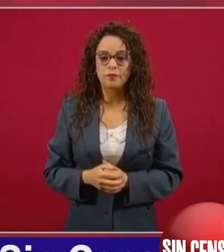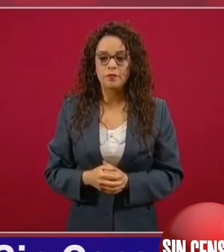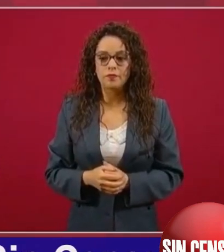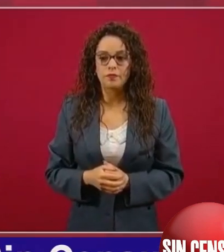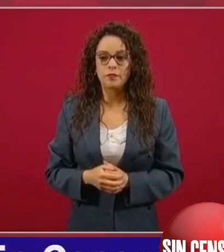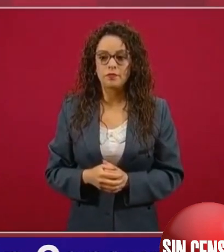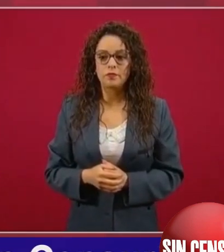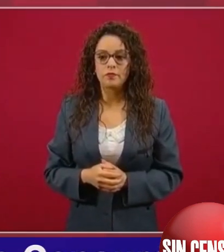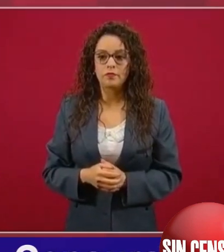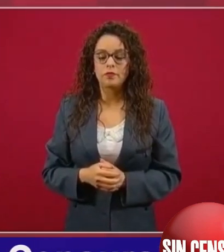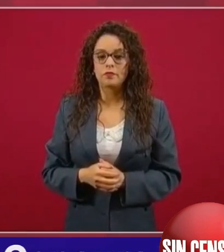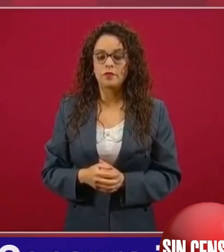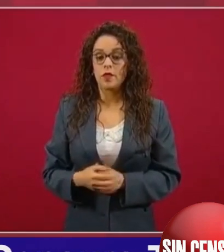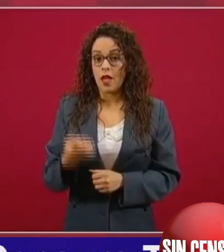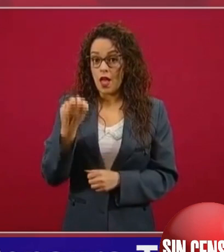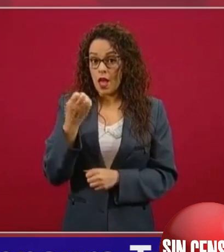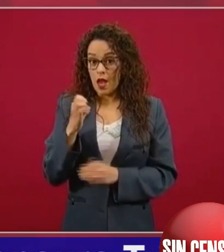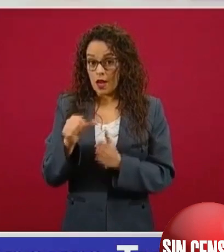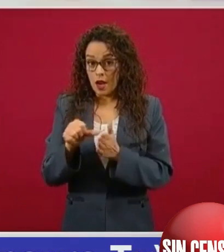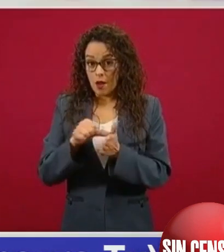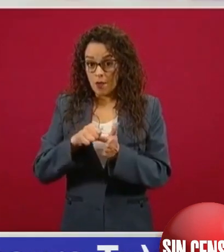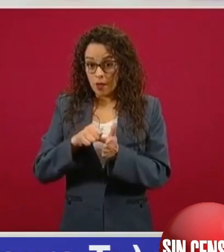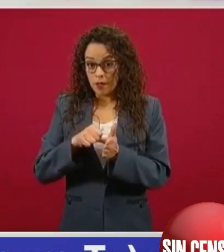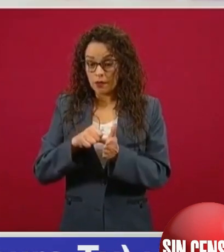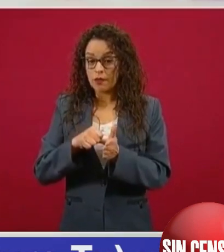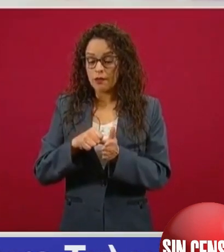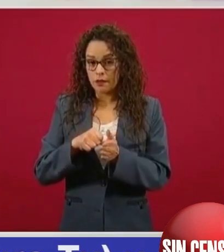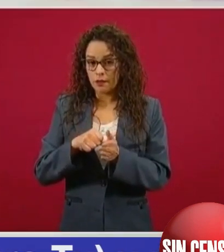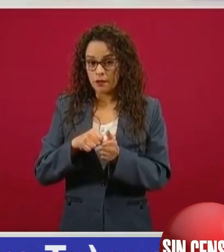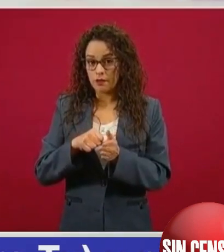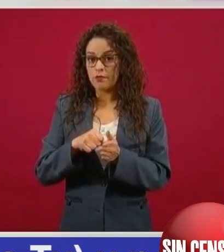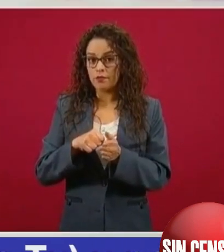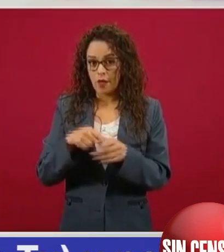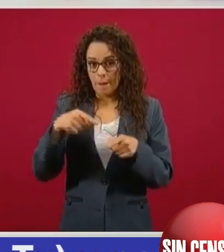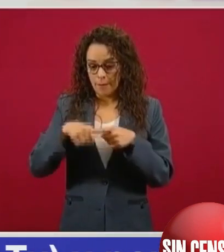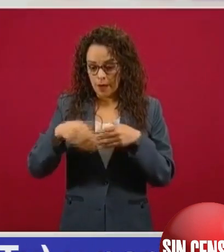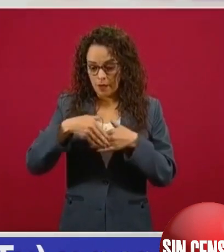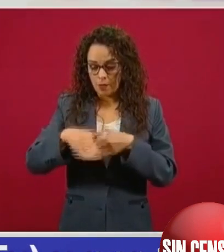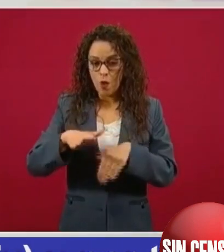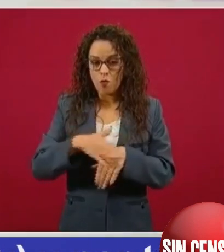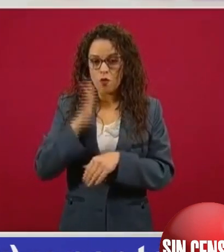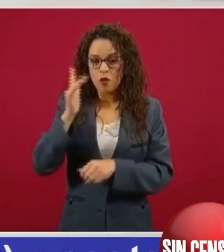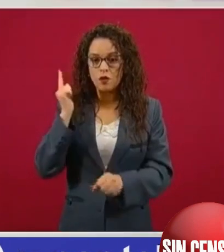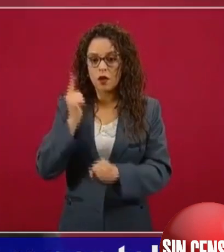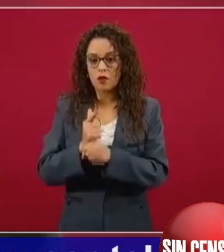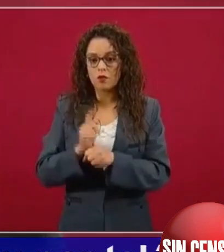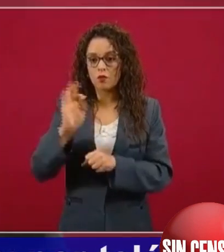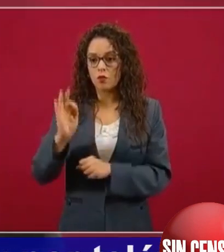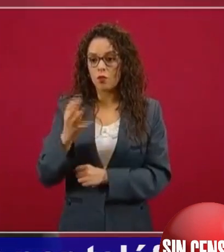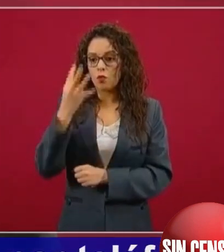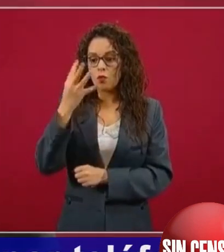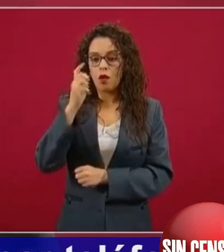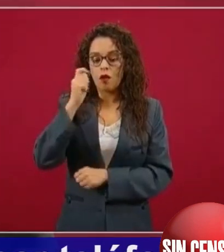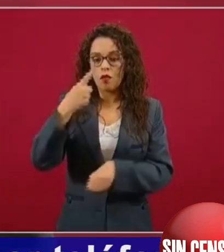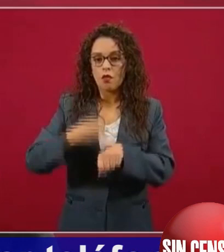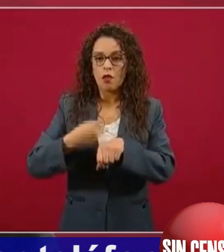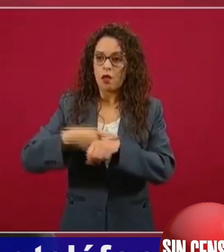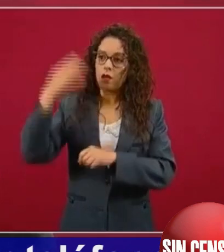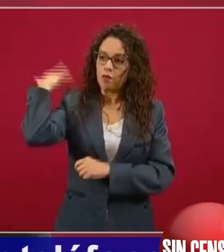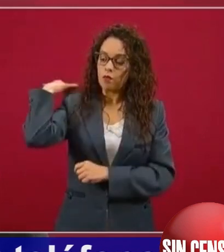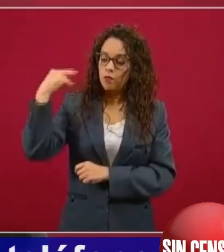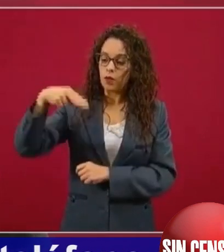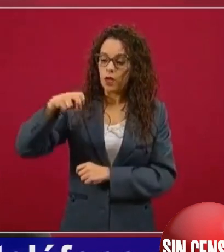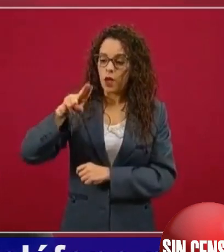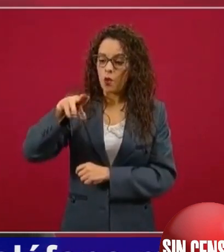enero, habiéndose conocido de 44 casos de neumonía en China en la última semana